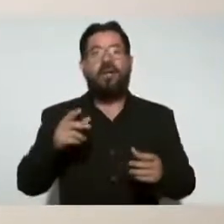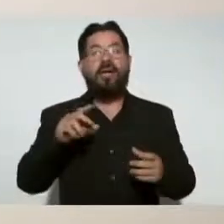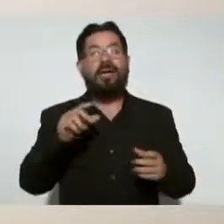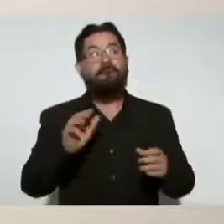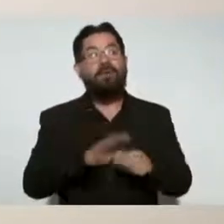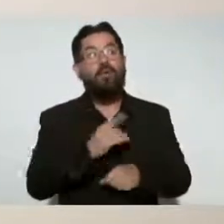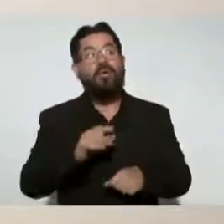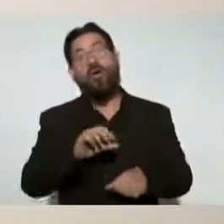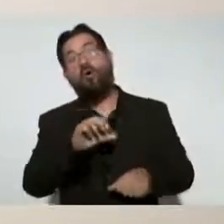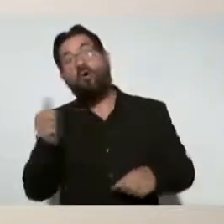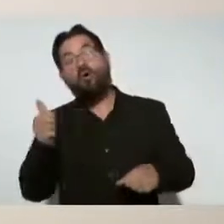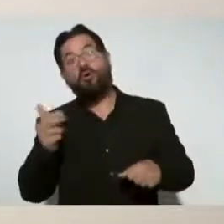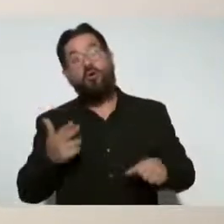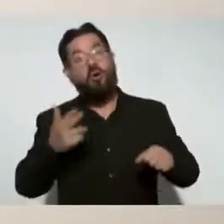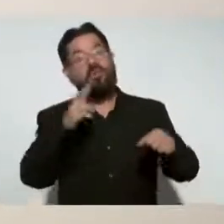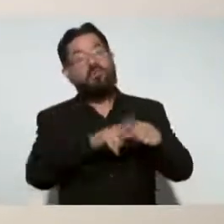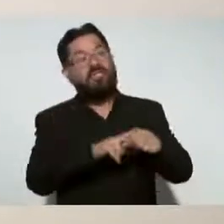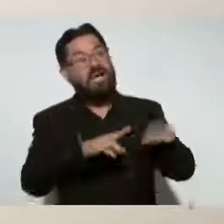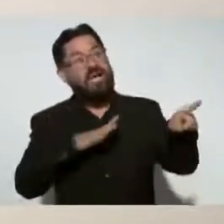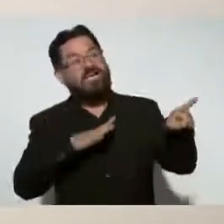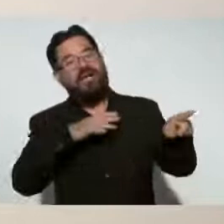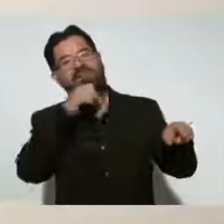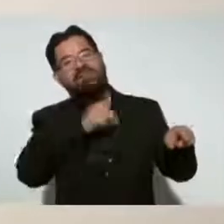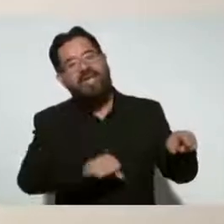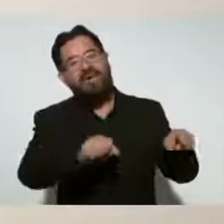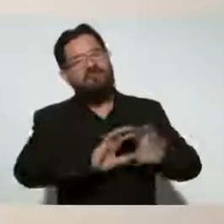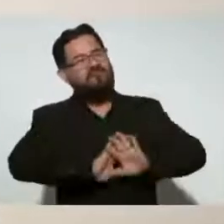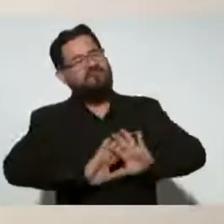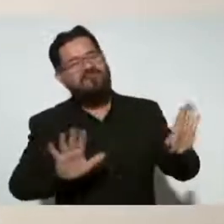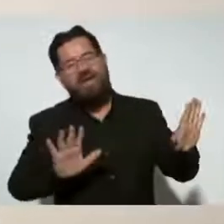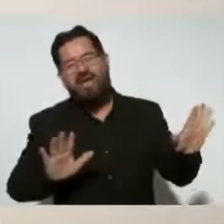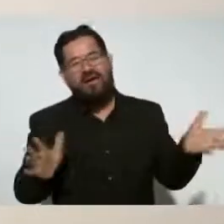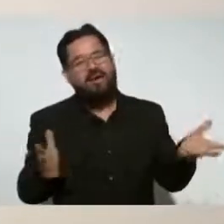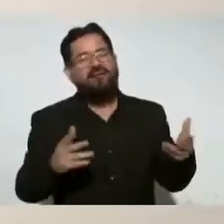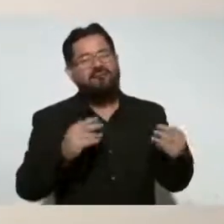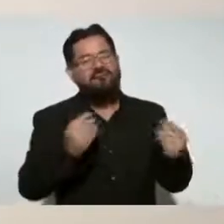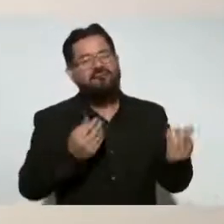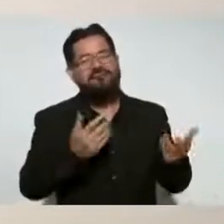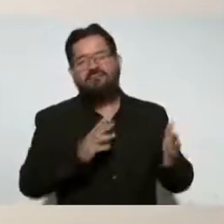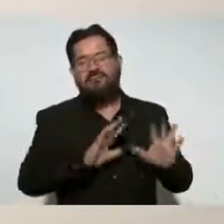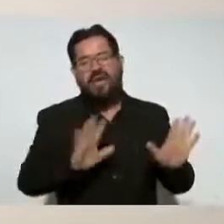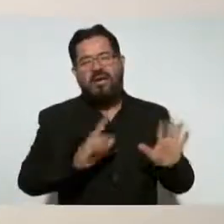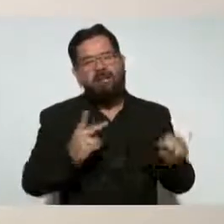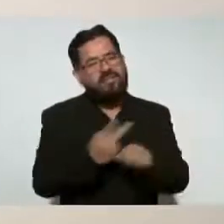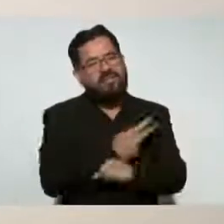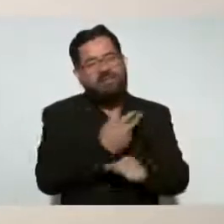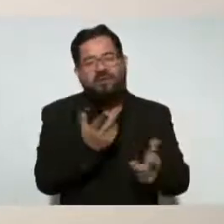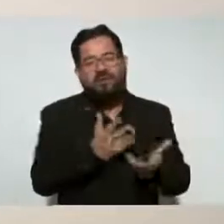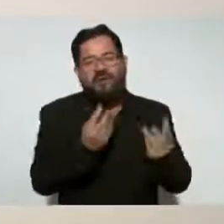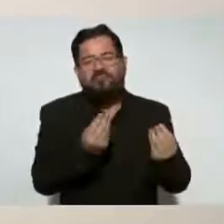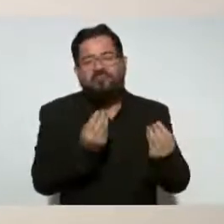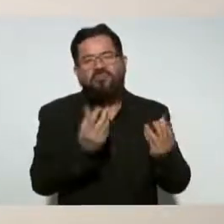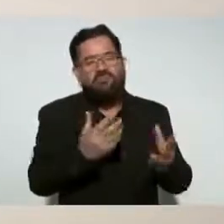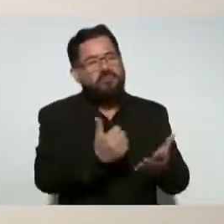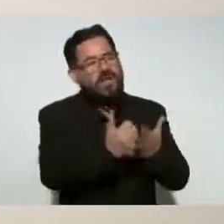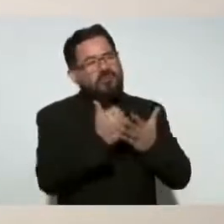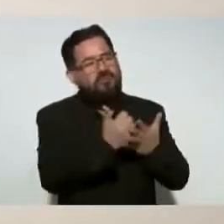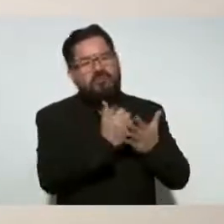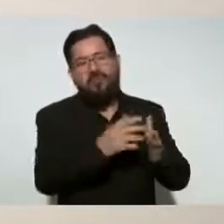del hospital que ya dio lo que tenía que dar y que nos sirvió mucho a los sonorenses, mucho, pero pues que ya es